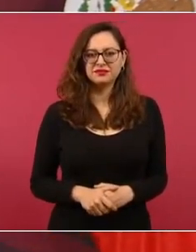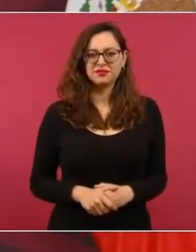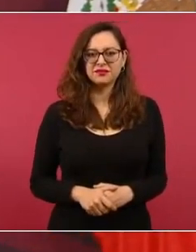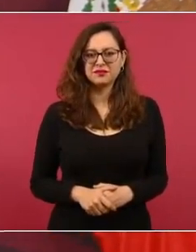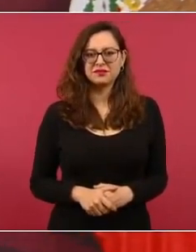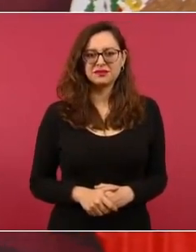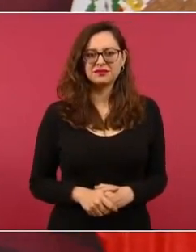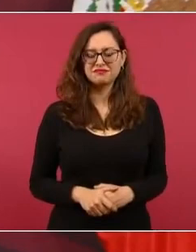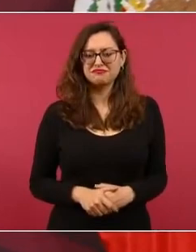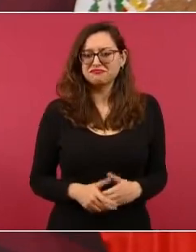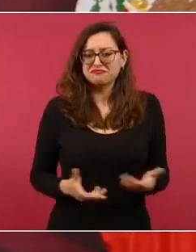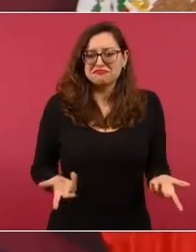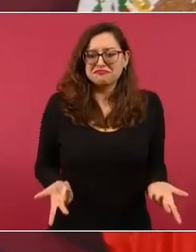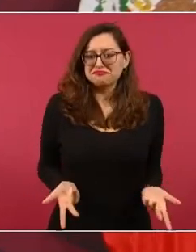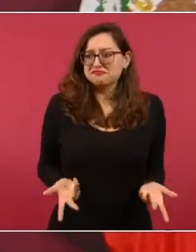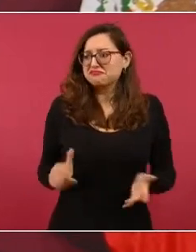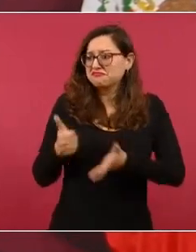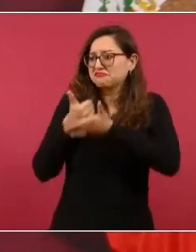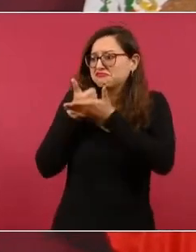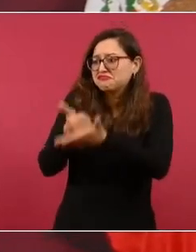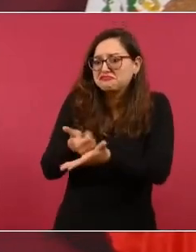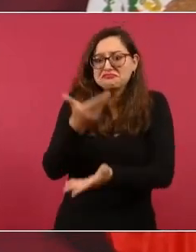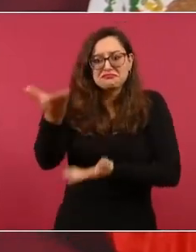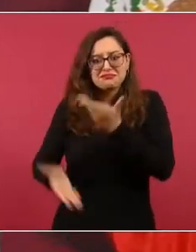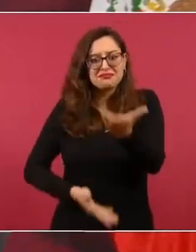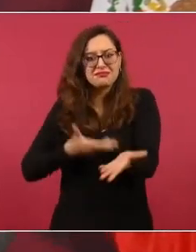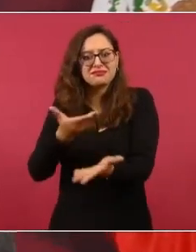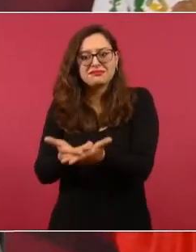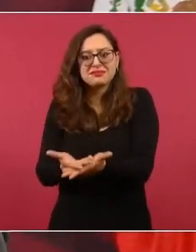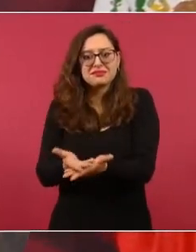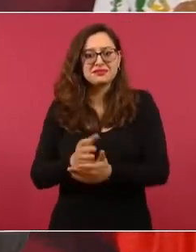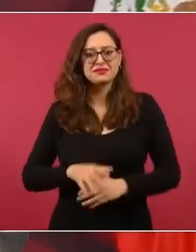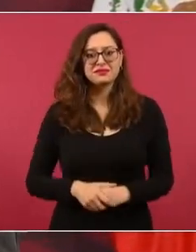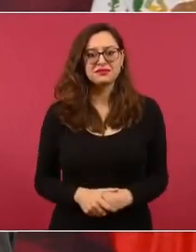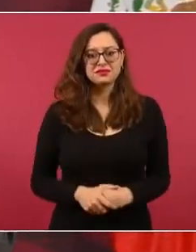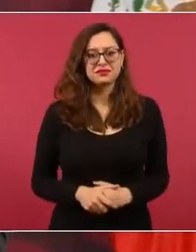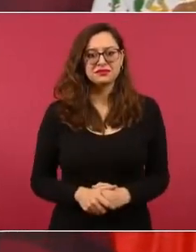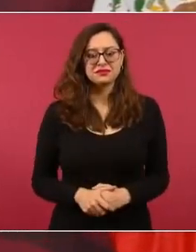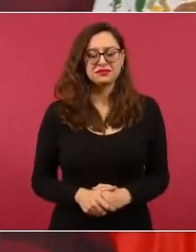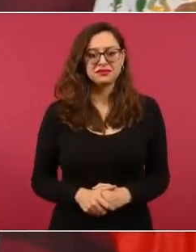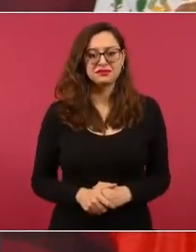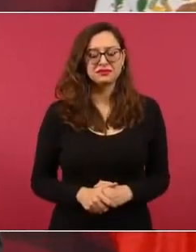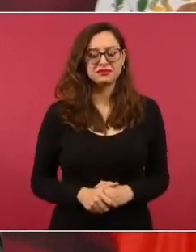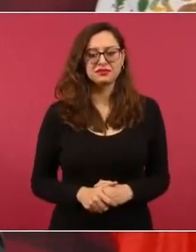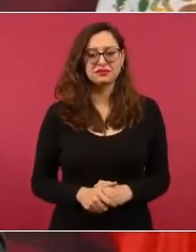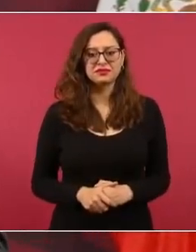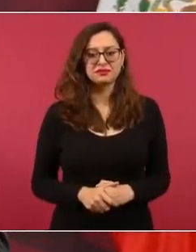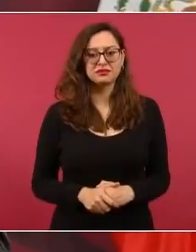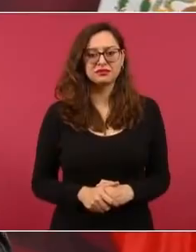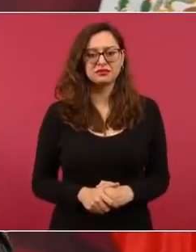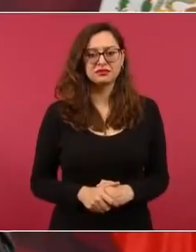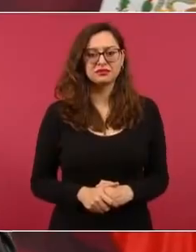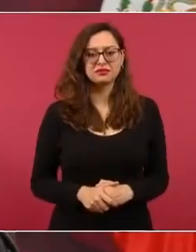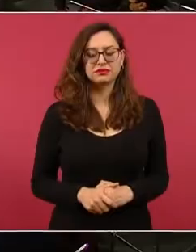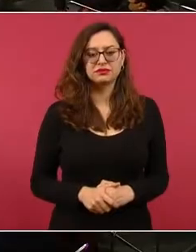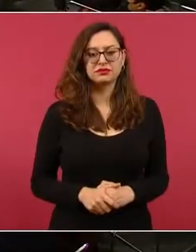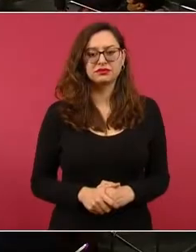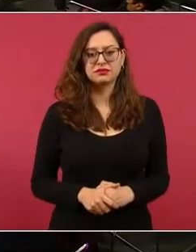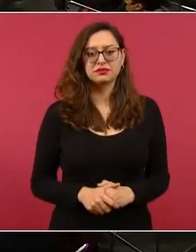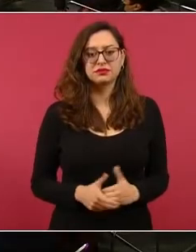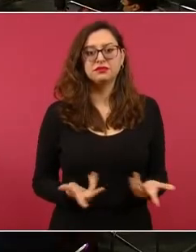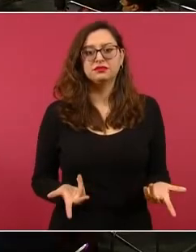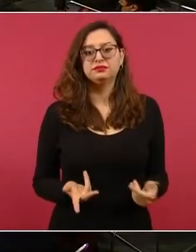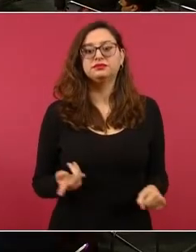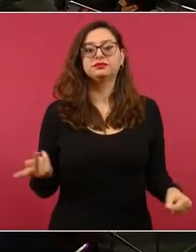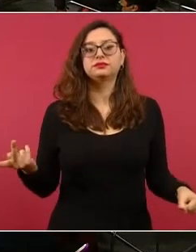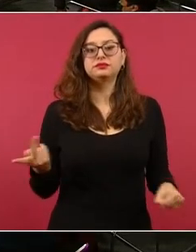Sí, porque es ayudar. Y además, hay una situación también. Como se estaban